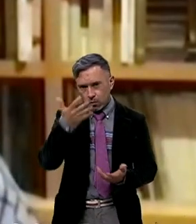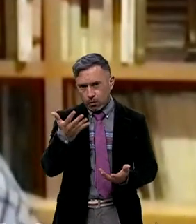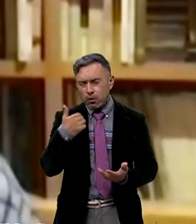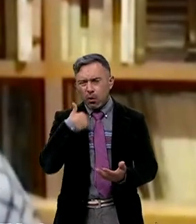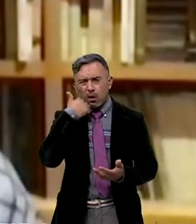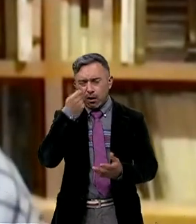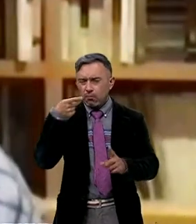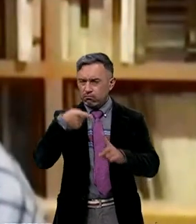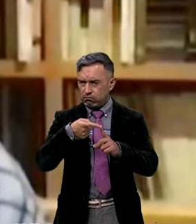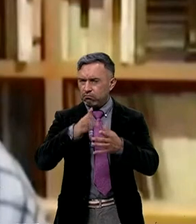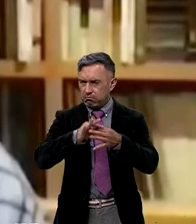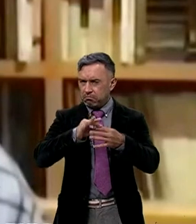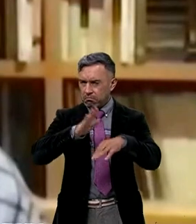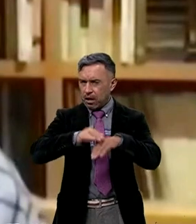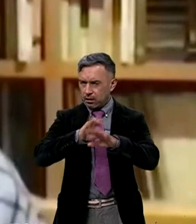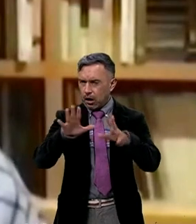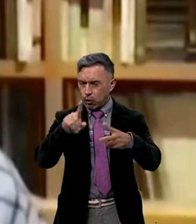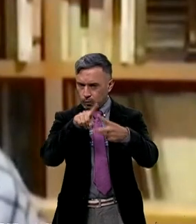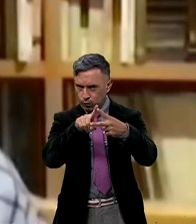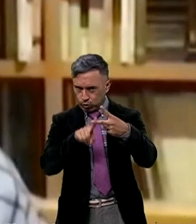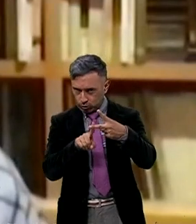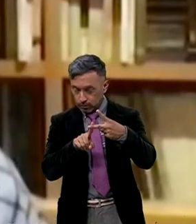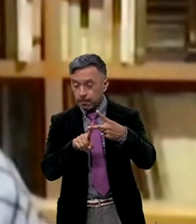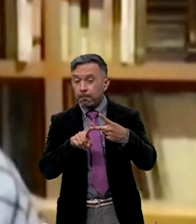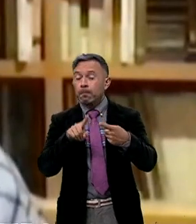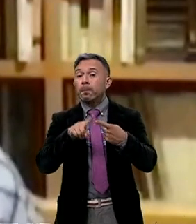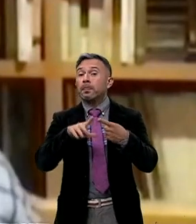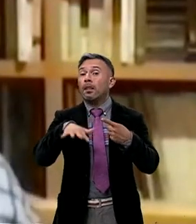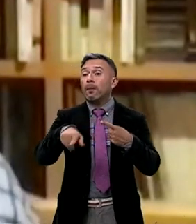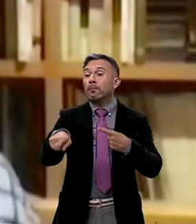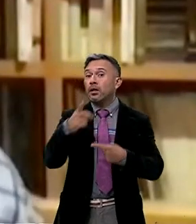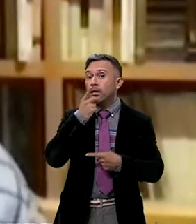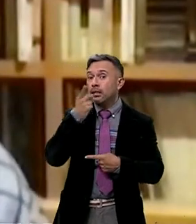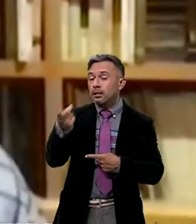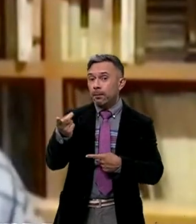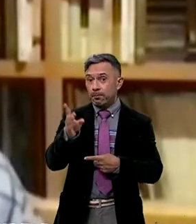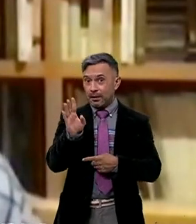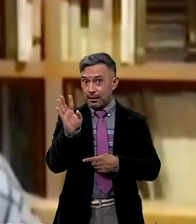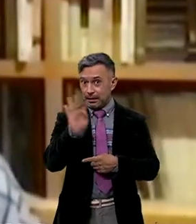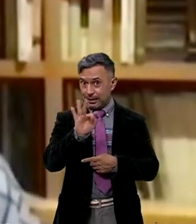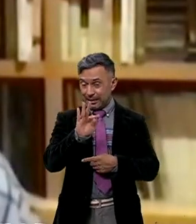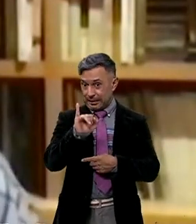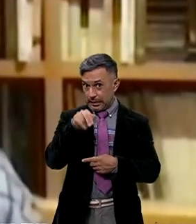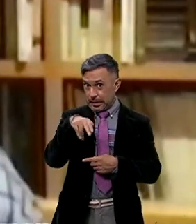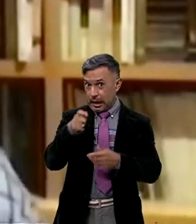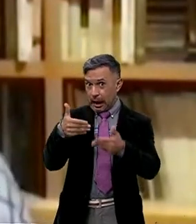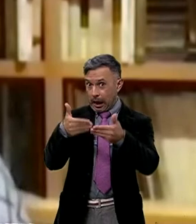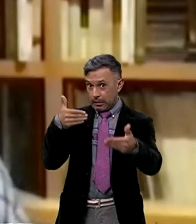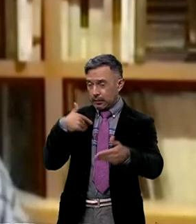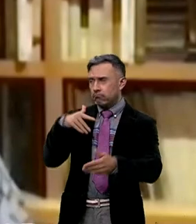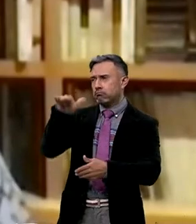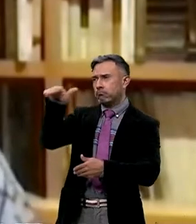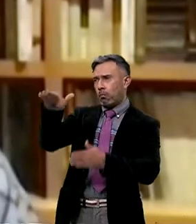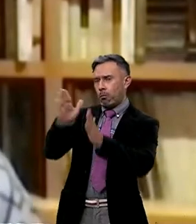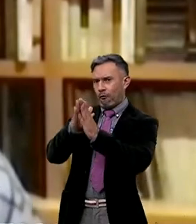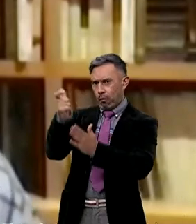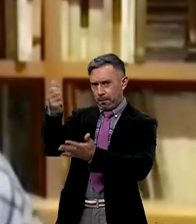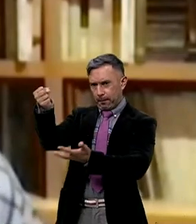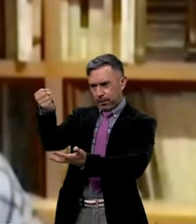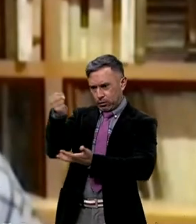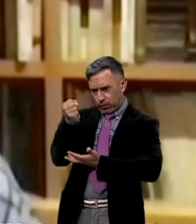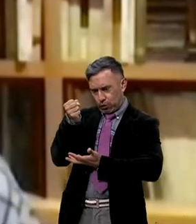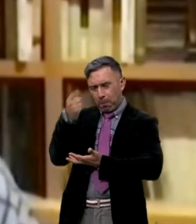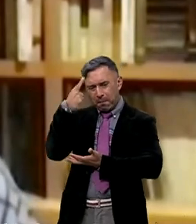dice aquí que si se hubiera dado el presupuesto que solicitó el ine para poder instalar más mesas